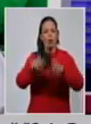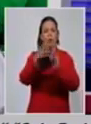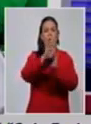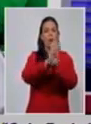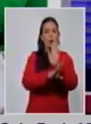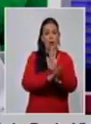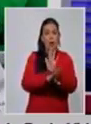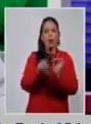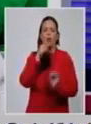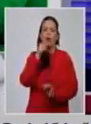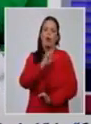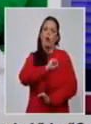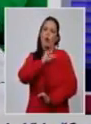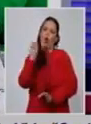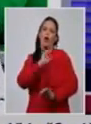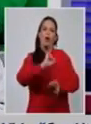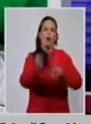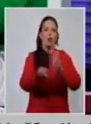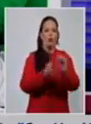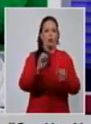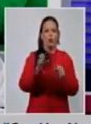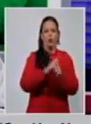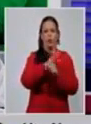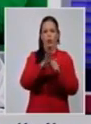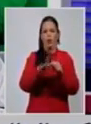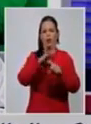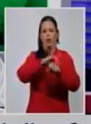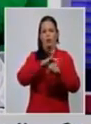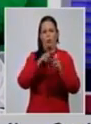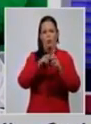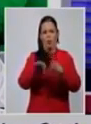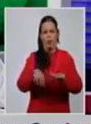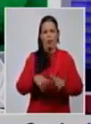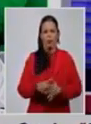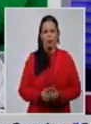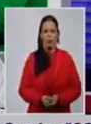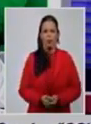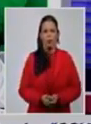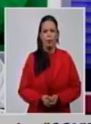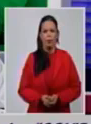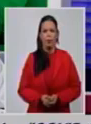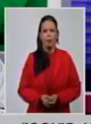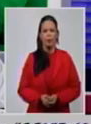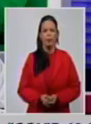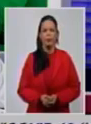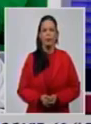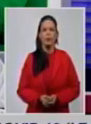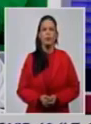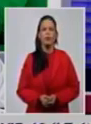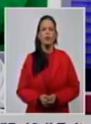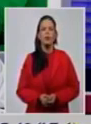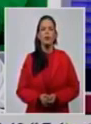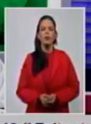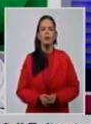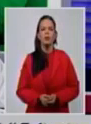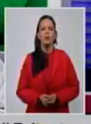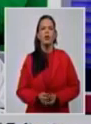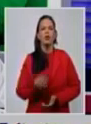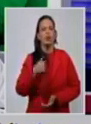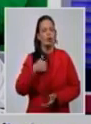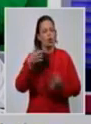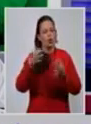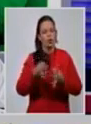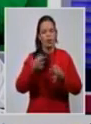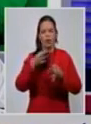medidas que se están adoptando, que se vienen adoptando desde hace un tiempo, pero que recabamos, y no me cansaré de